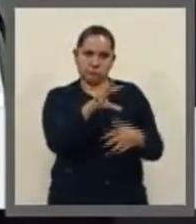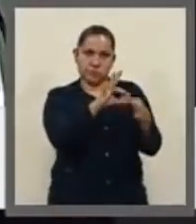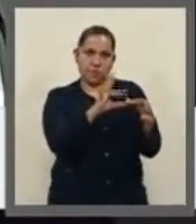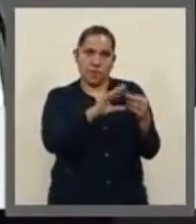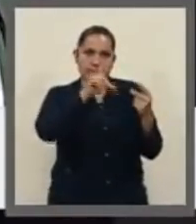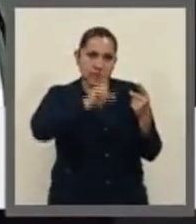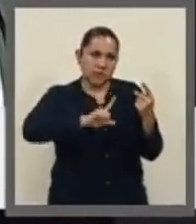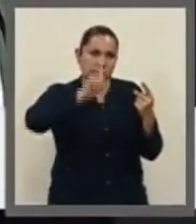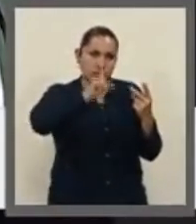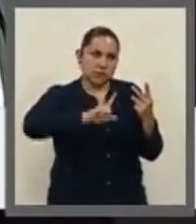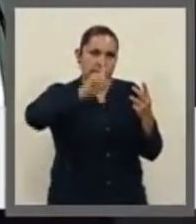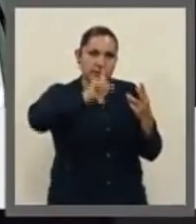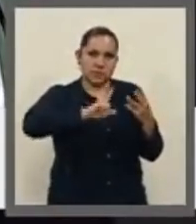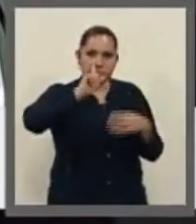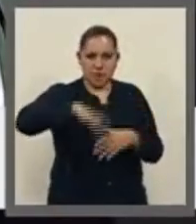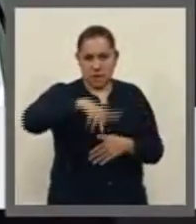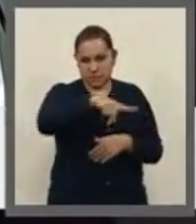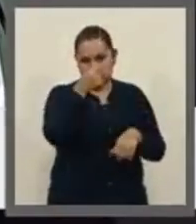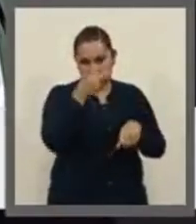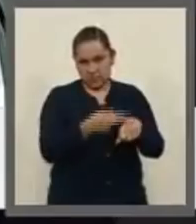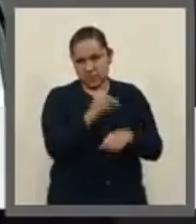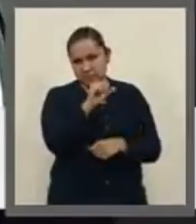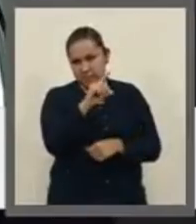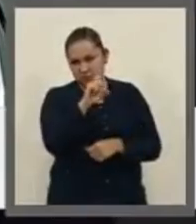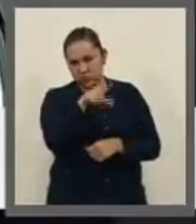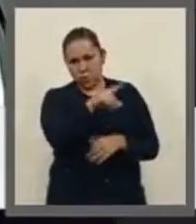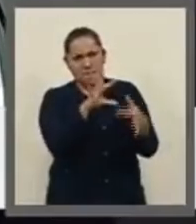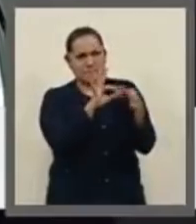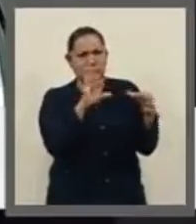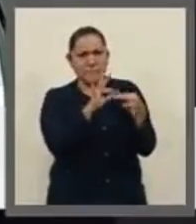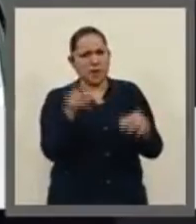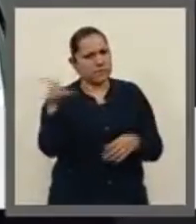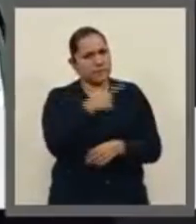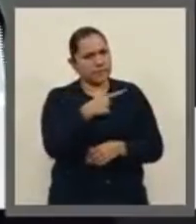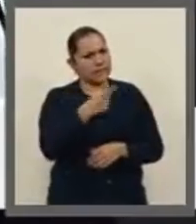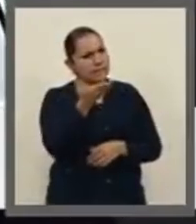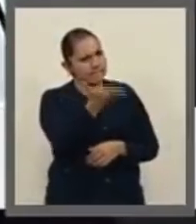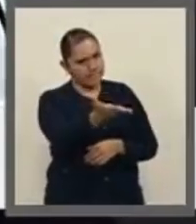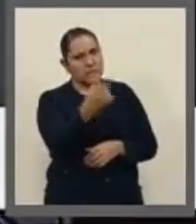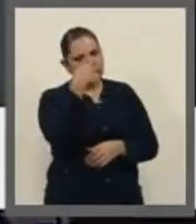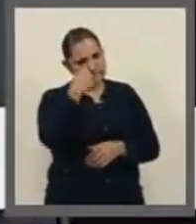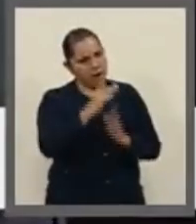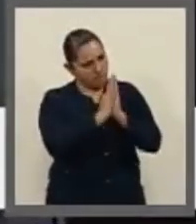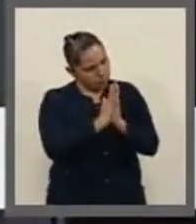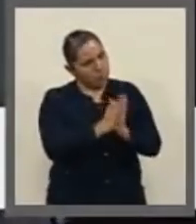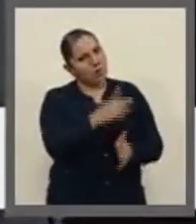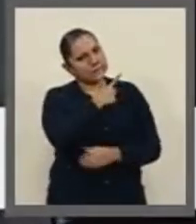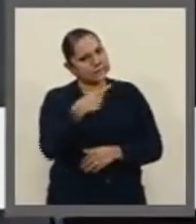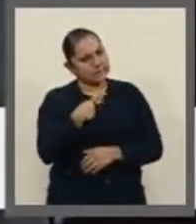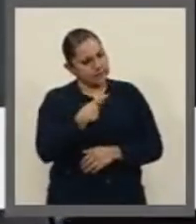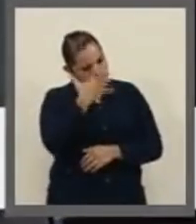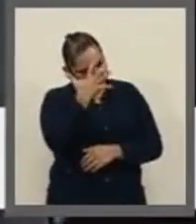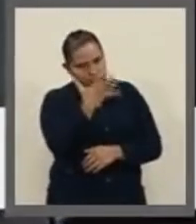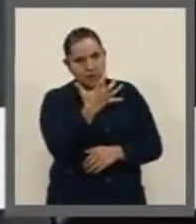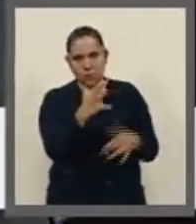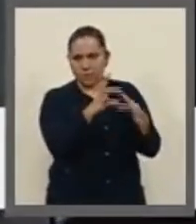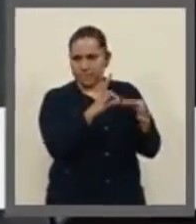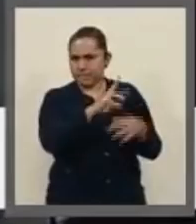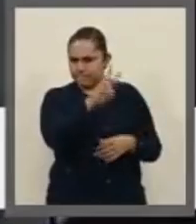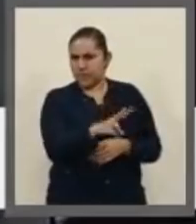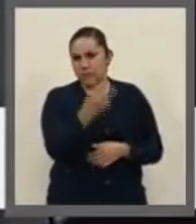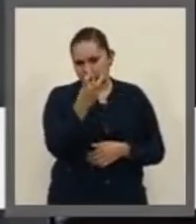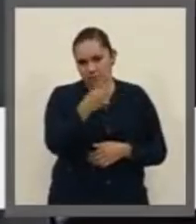permanente y contumaz con que el secretario de Desarrollo Social está actuando en esta comparecencia. Entonces, pedirles, lo vamos a solicitar formalmente